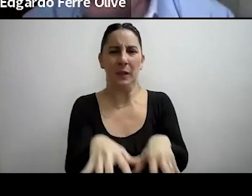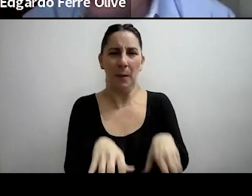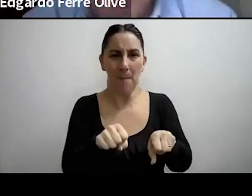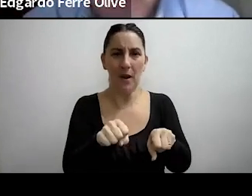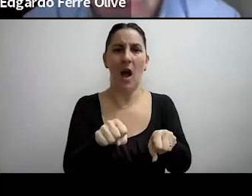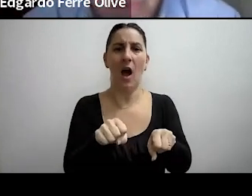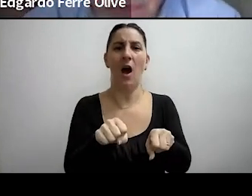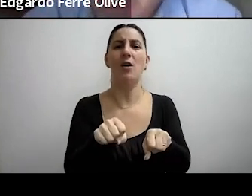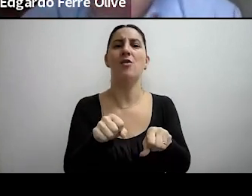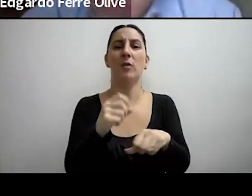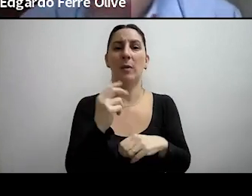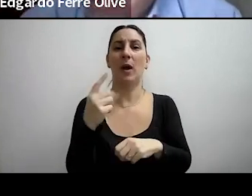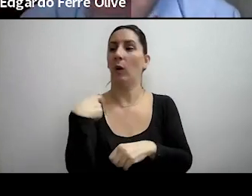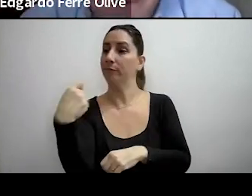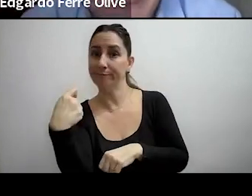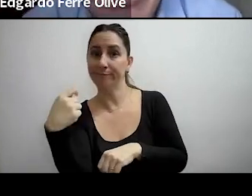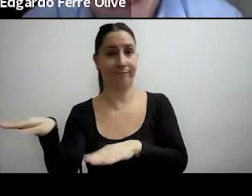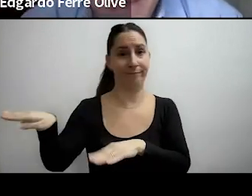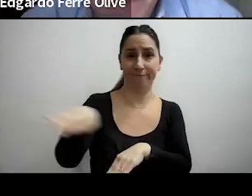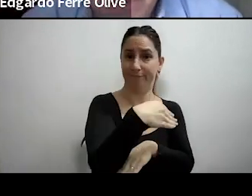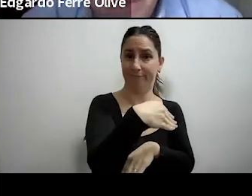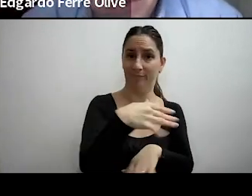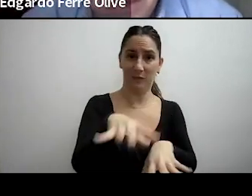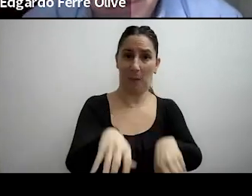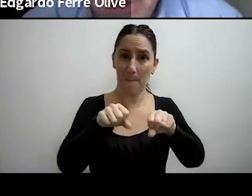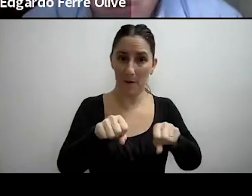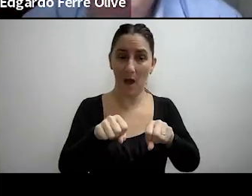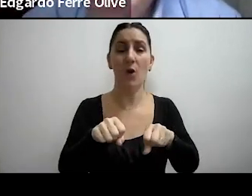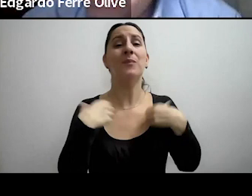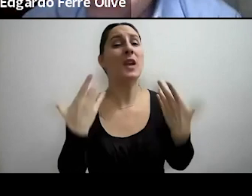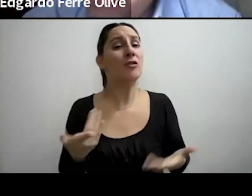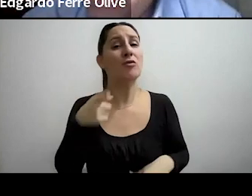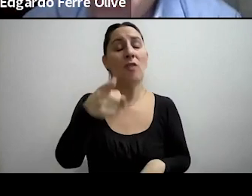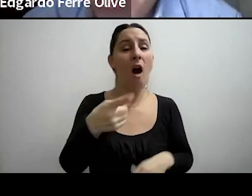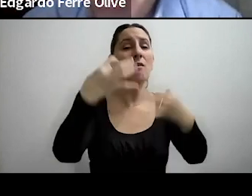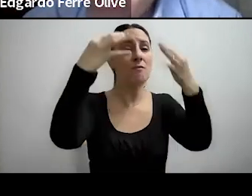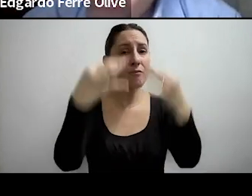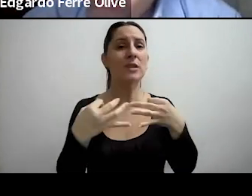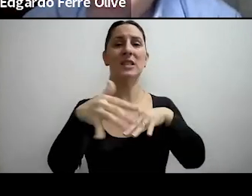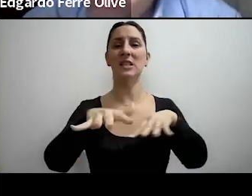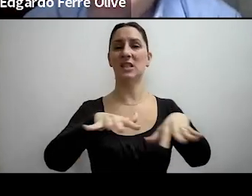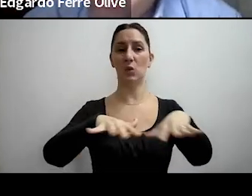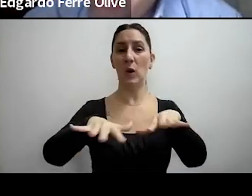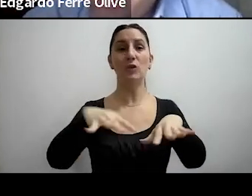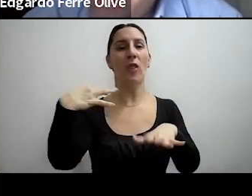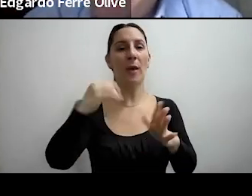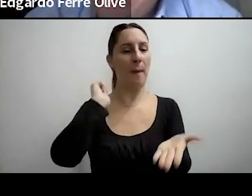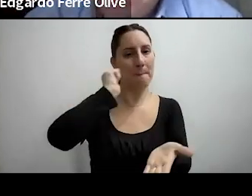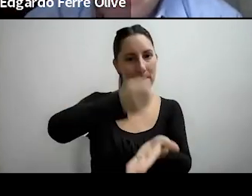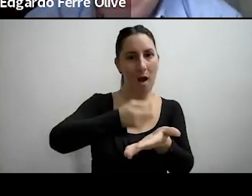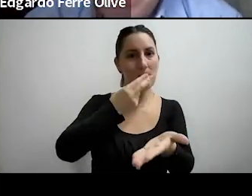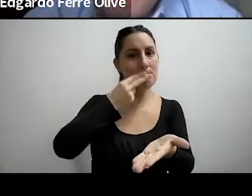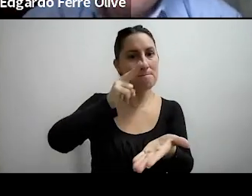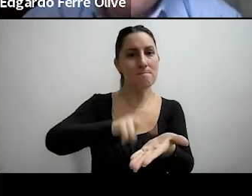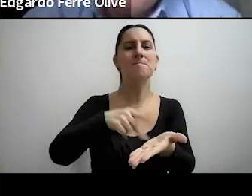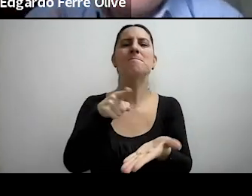dentro de los regímenes previsionales americanos o argentinos, y por consiguiente se estableció una situación en la cual había que pagar una contribución para los